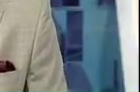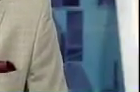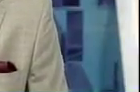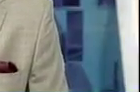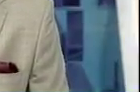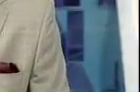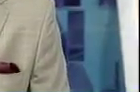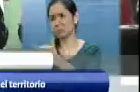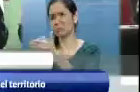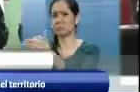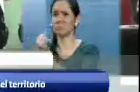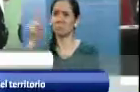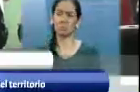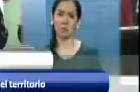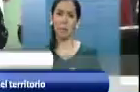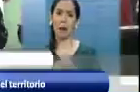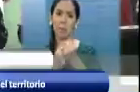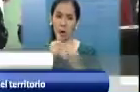México.